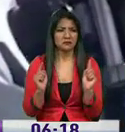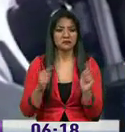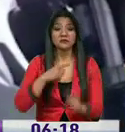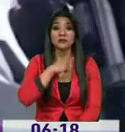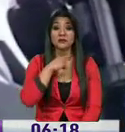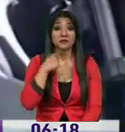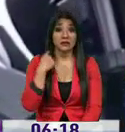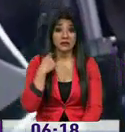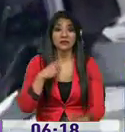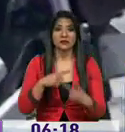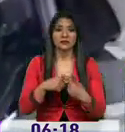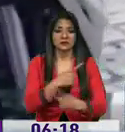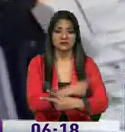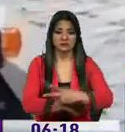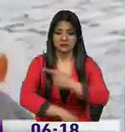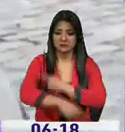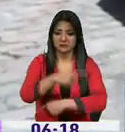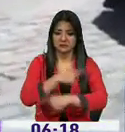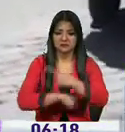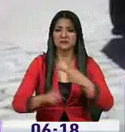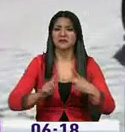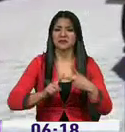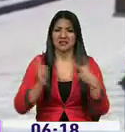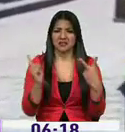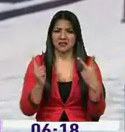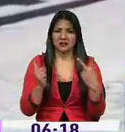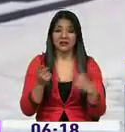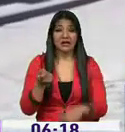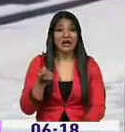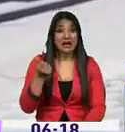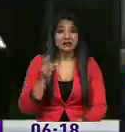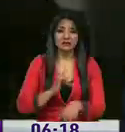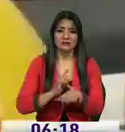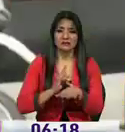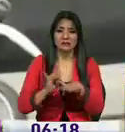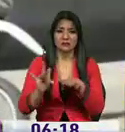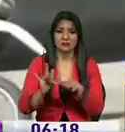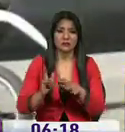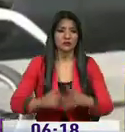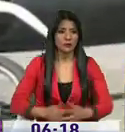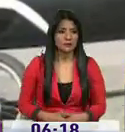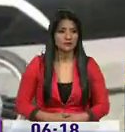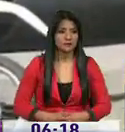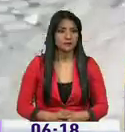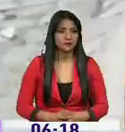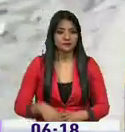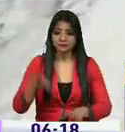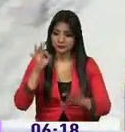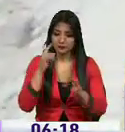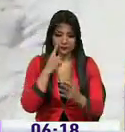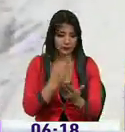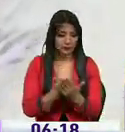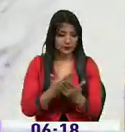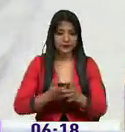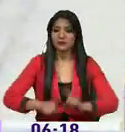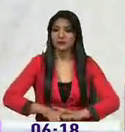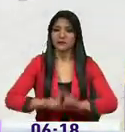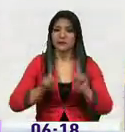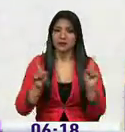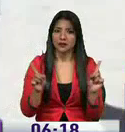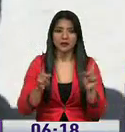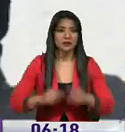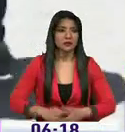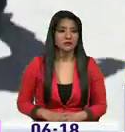cuello, extremidades superiores. Se encontraba semidesnuda. Asimismo se levantó indicios referentes al caso, como